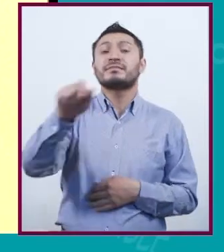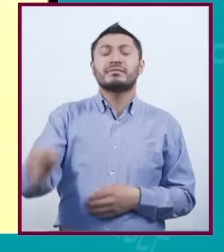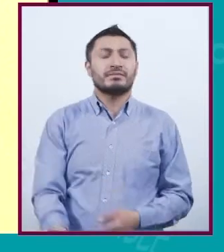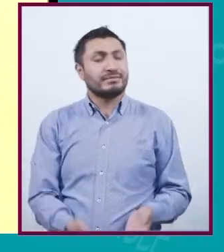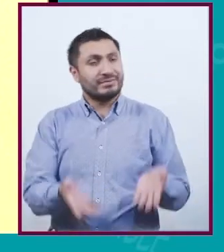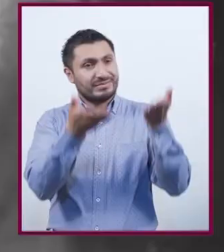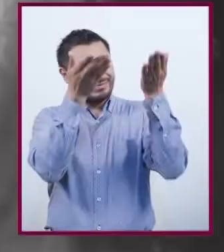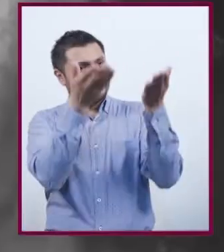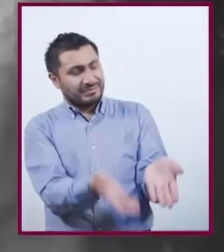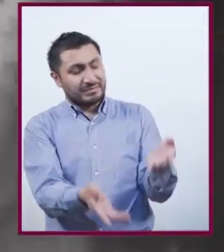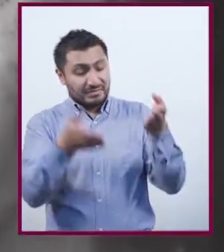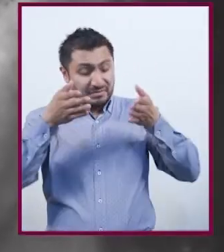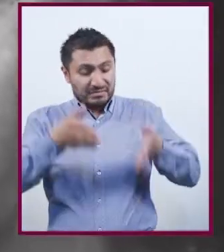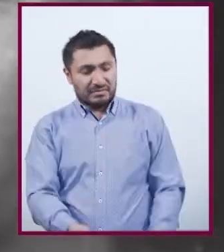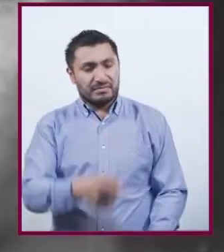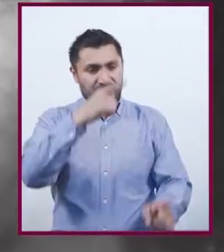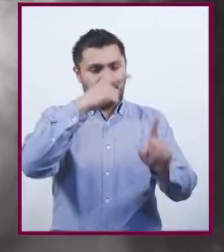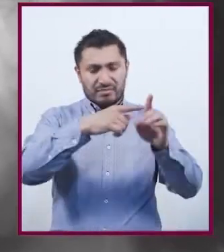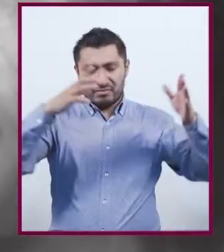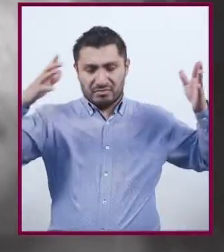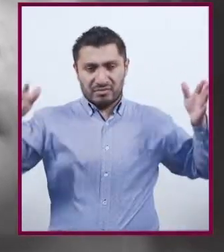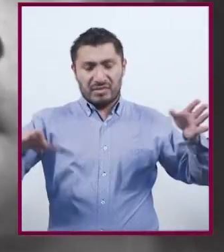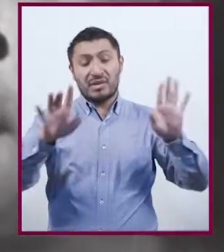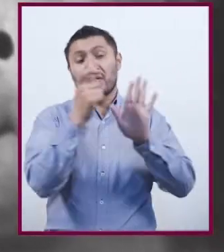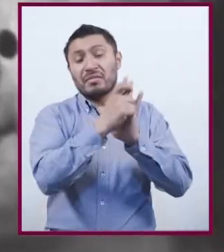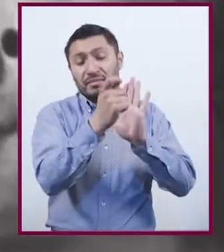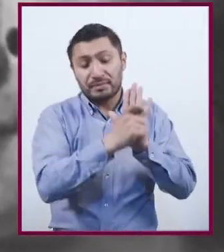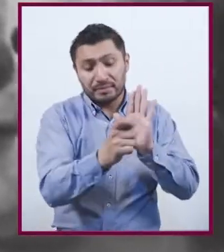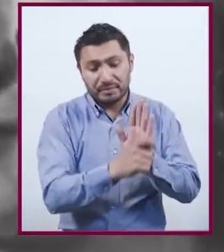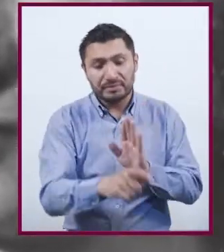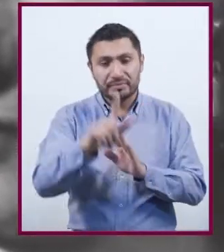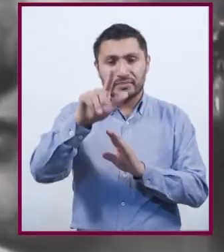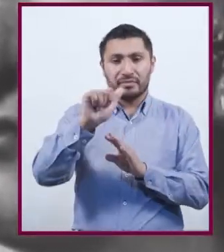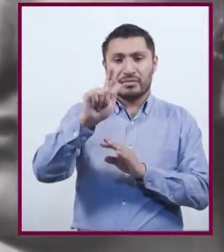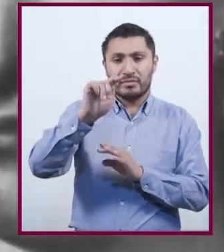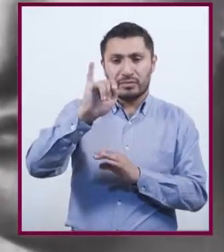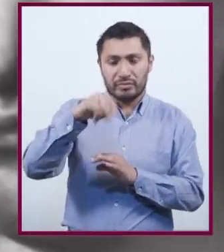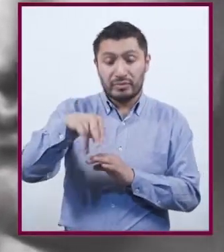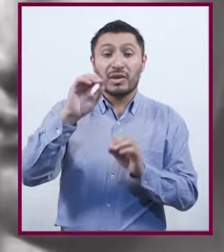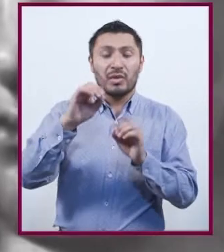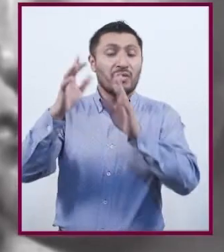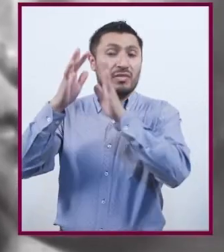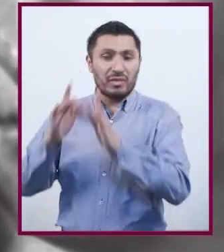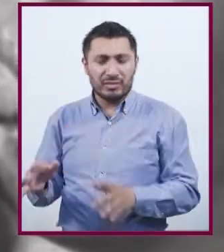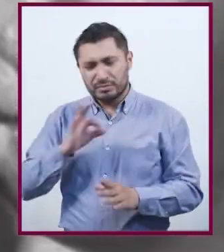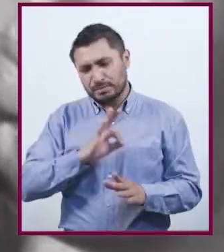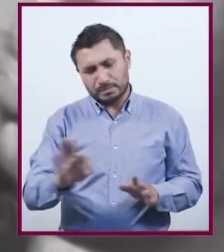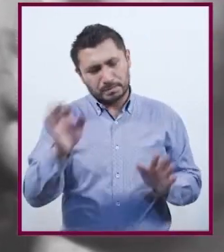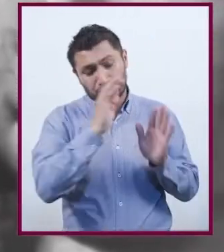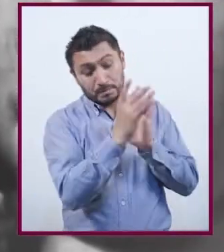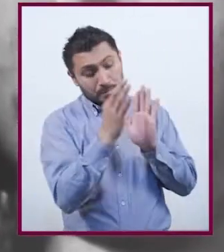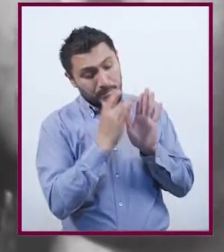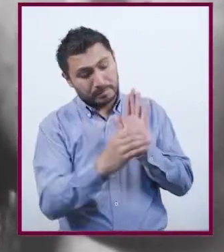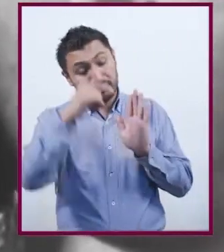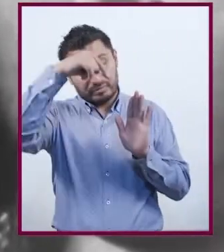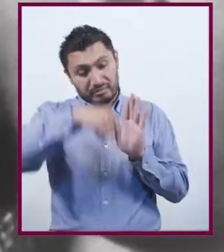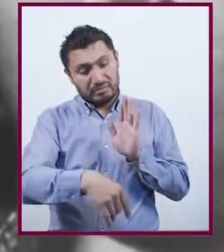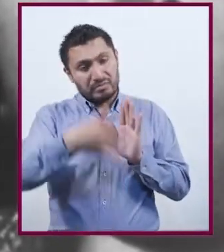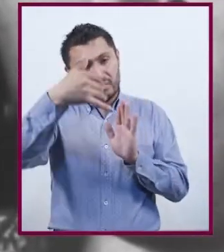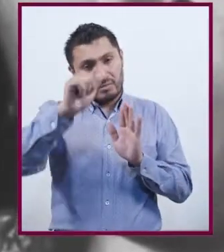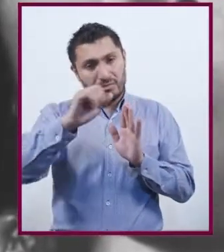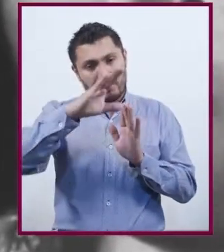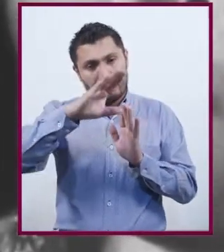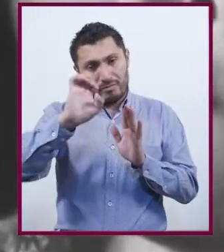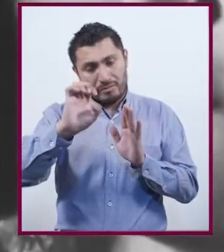pintura. Después aparecieron las tumbas monumentales y pequeñas placas con inscripciones en latín o francés, en las que se